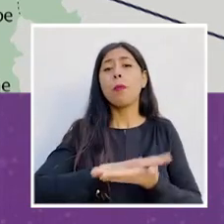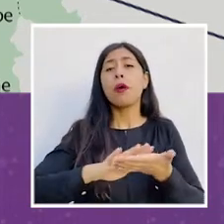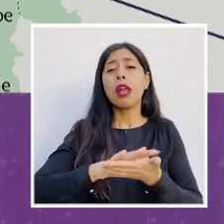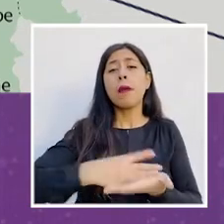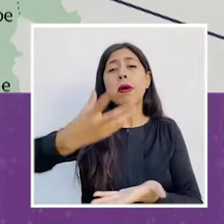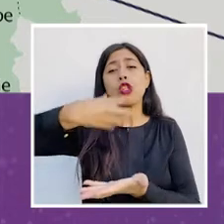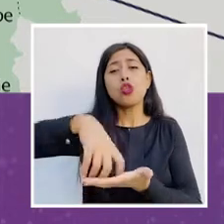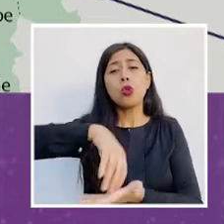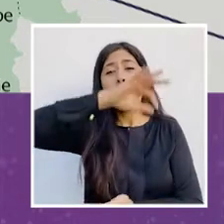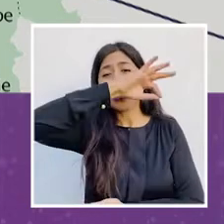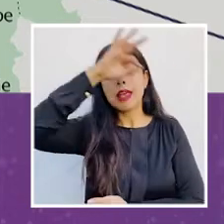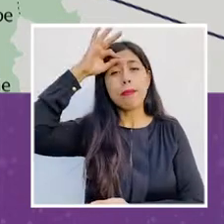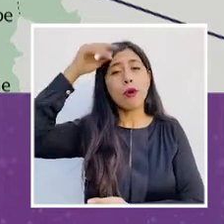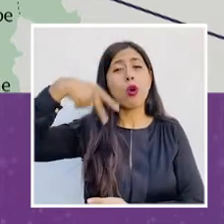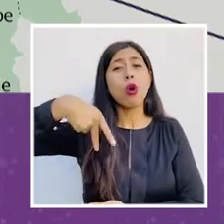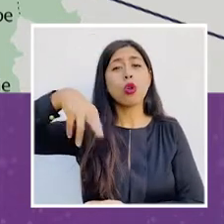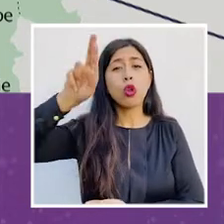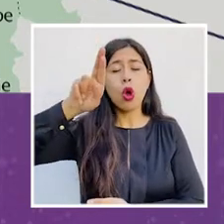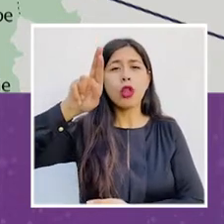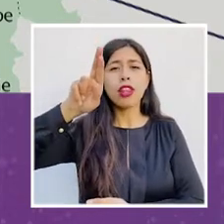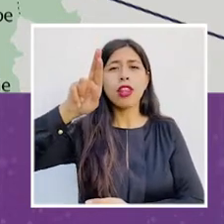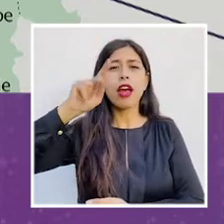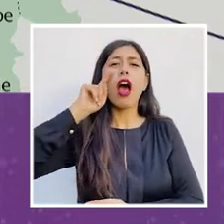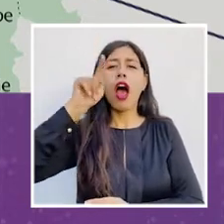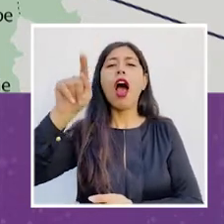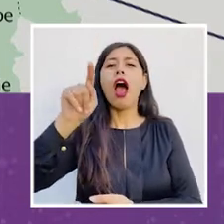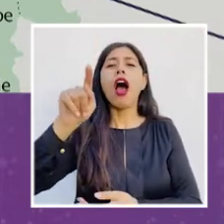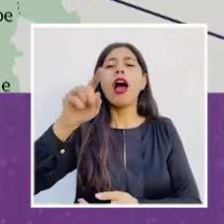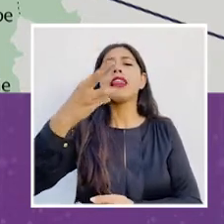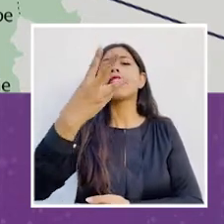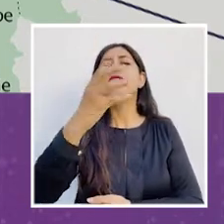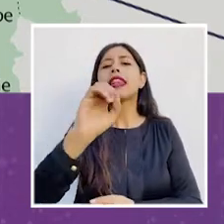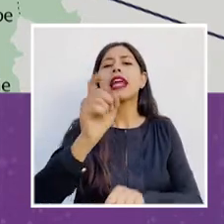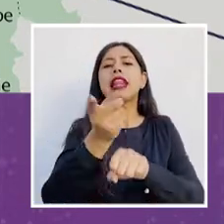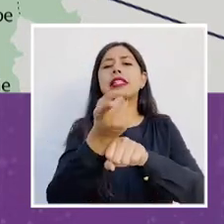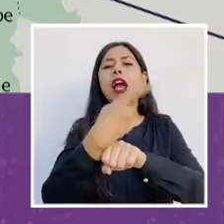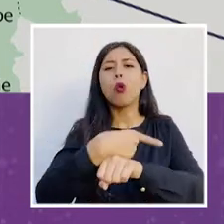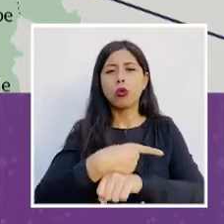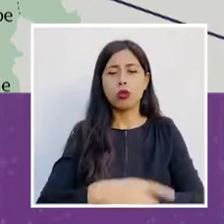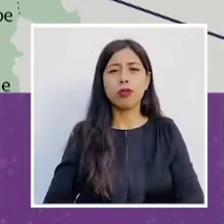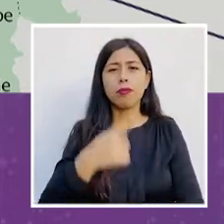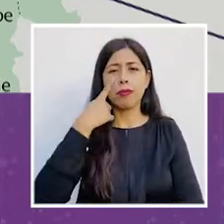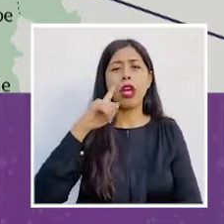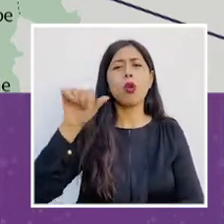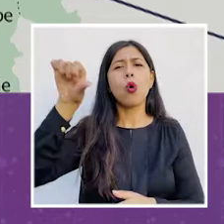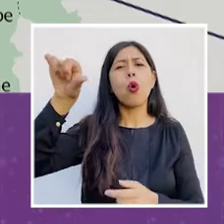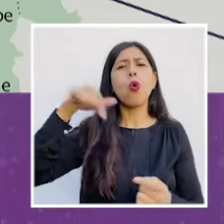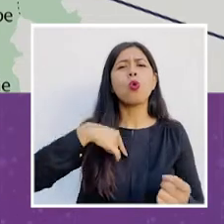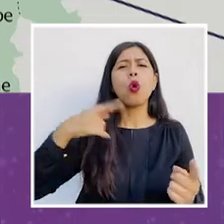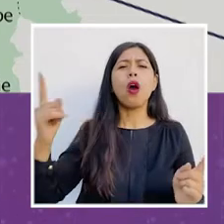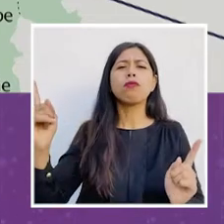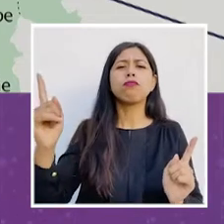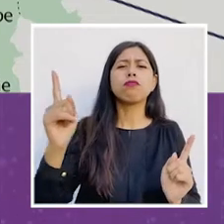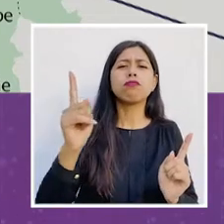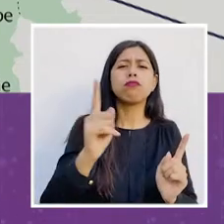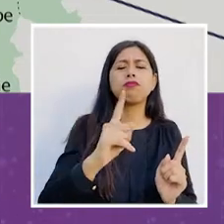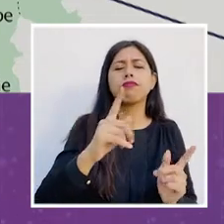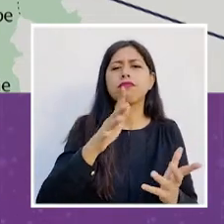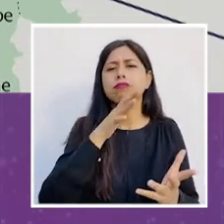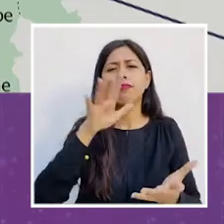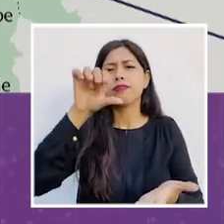está en Temuco, por ejemplo, en la parte norte de la franja, el eclipse va a durar 30 segundos. En cambio, si uno va